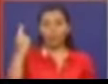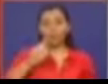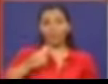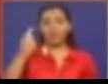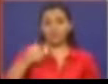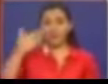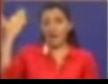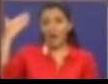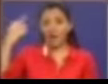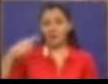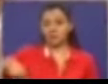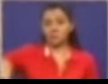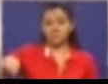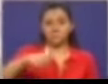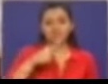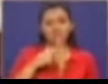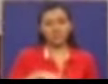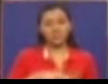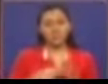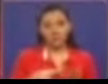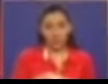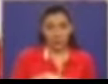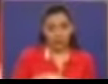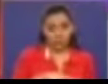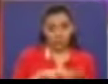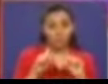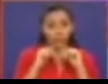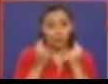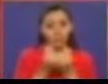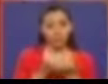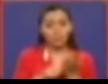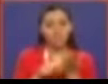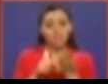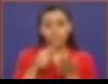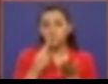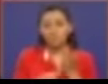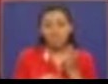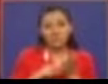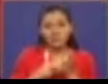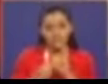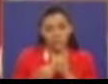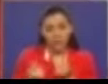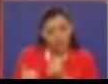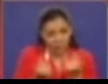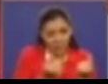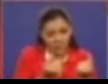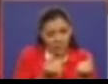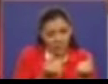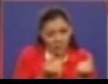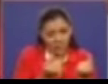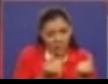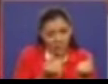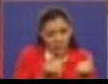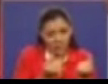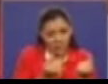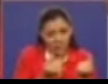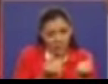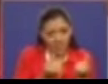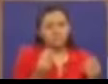los alcaldes. ¿O qué creen que son las reuniones del gabinete con los alcaldes? ¿Y cuántas veces hemos hecho eso?